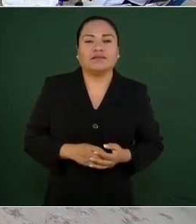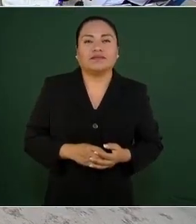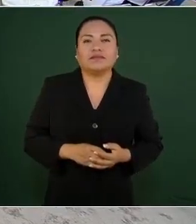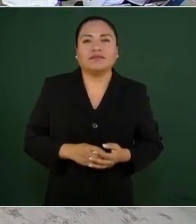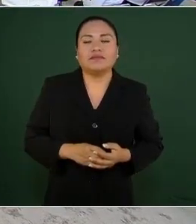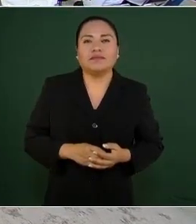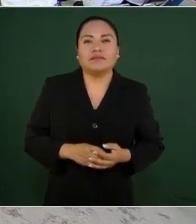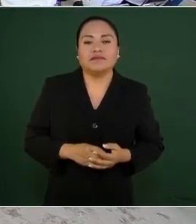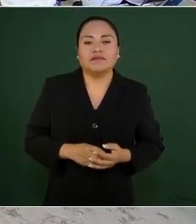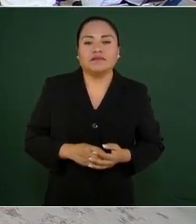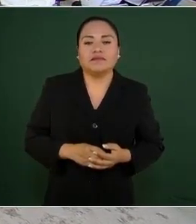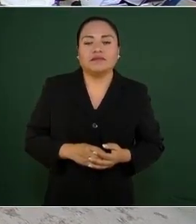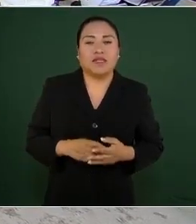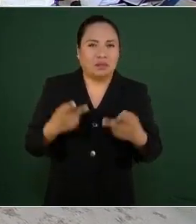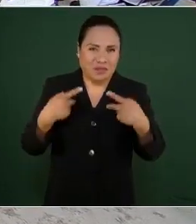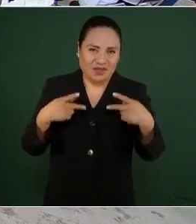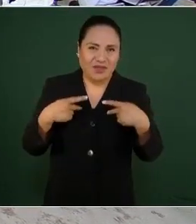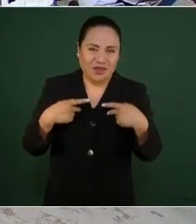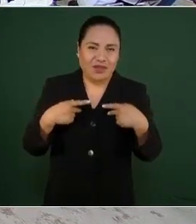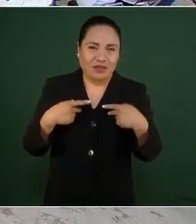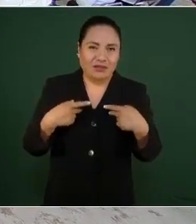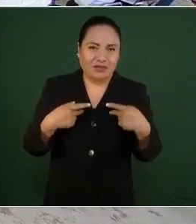Los que hablan español.